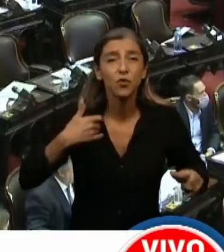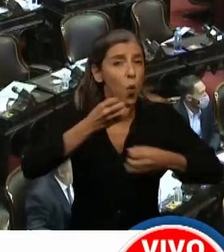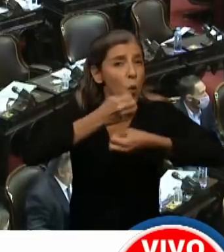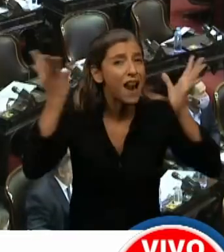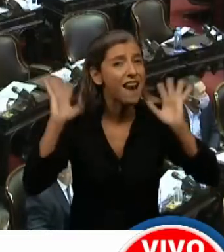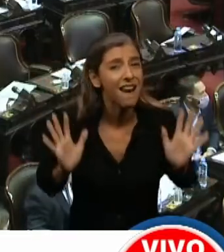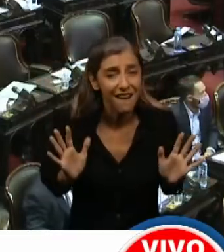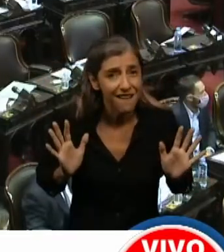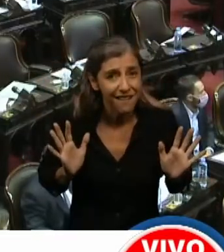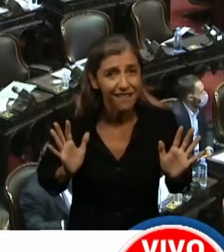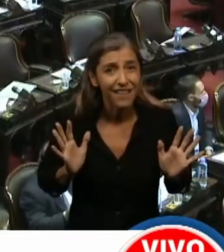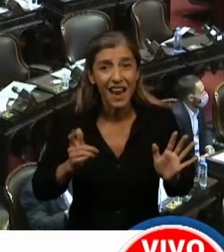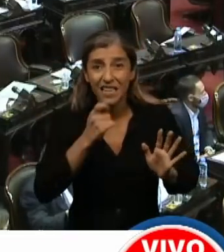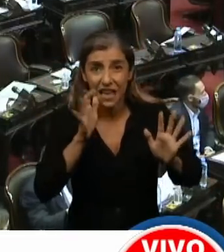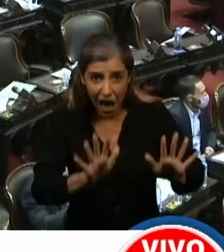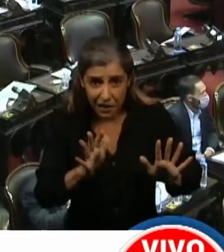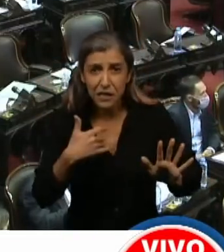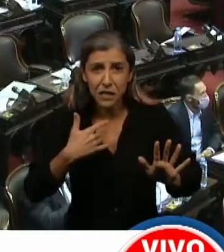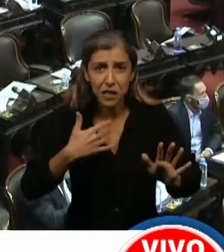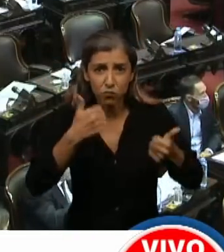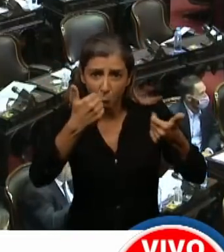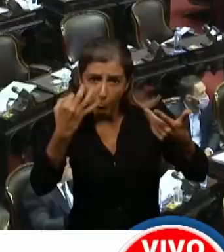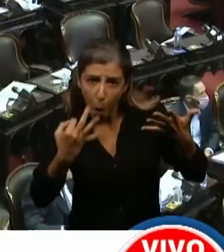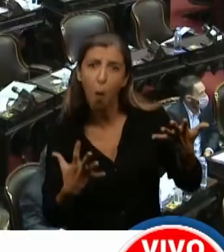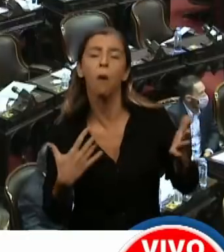la circulación en el país.